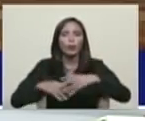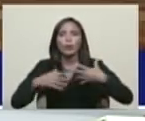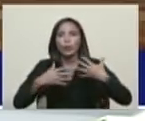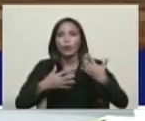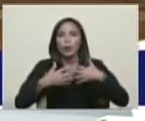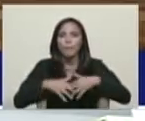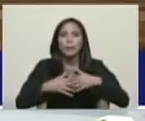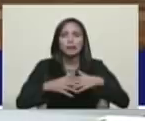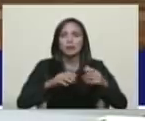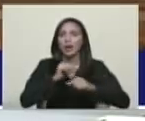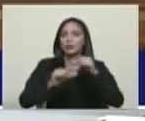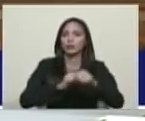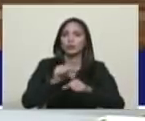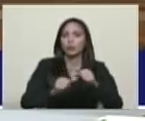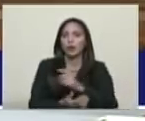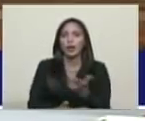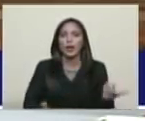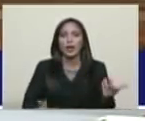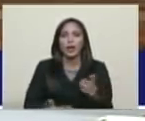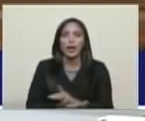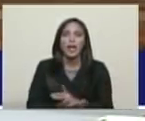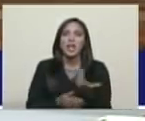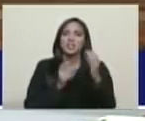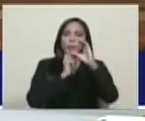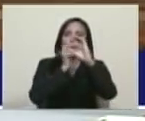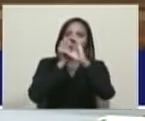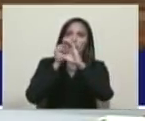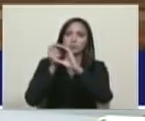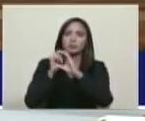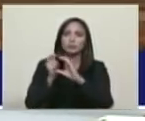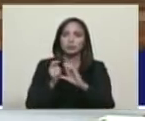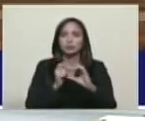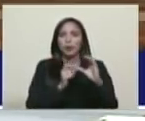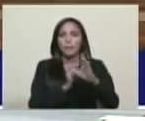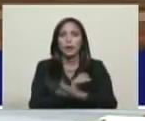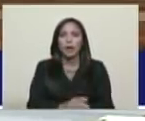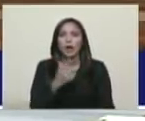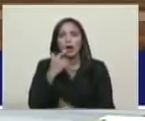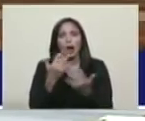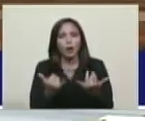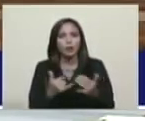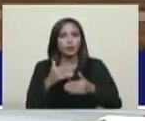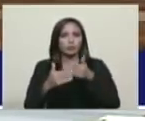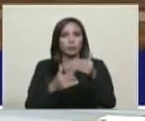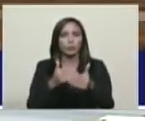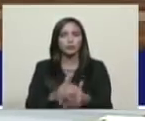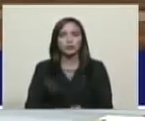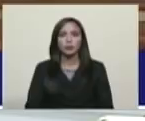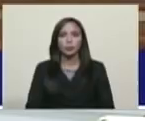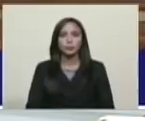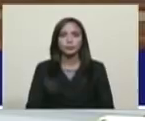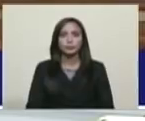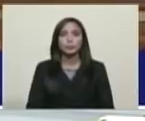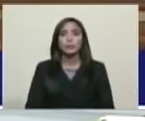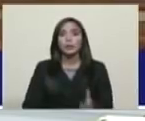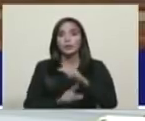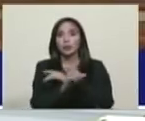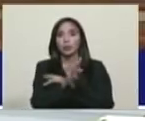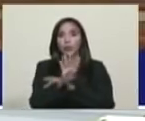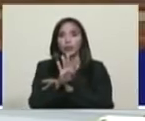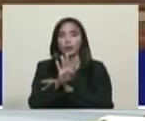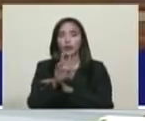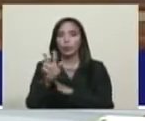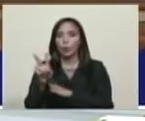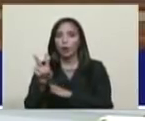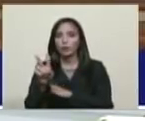artesanales. El objetivo ya estamos por cumplirlo, que yo fijé de 124